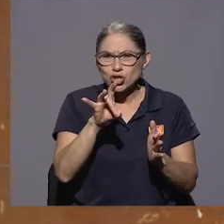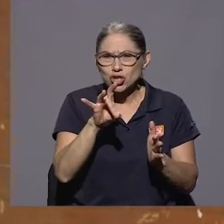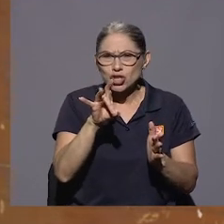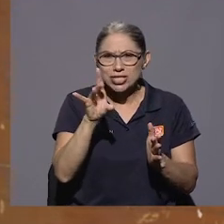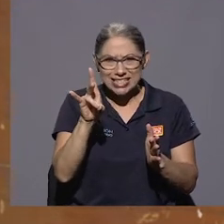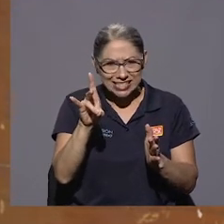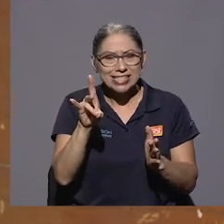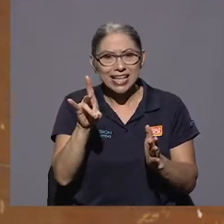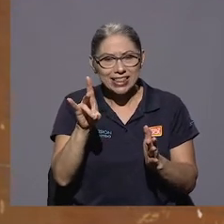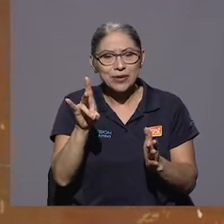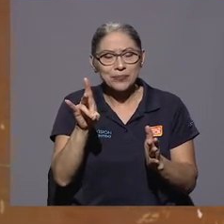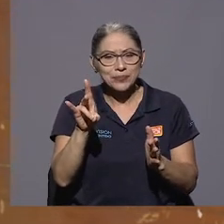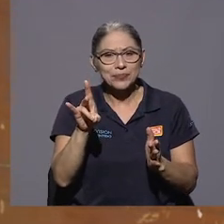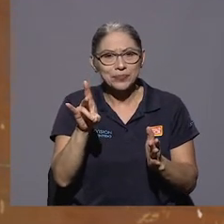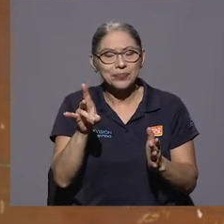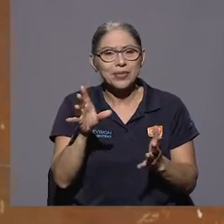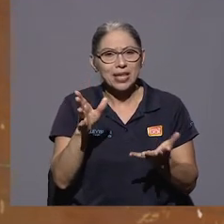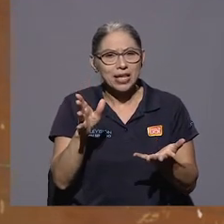1987.